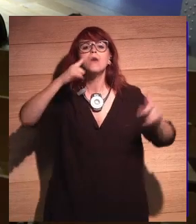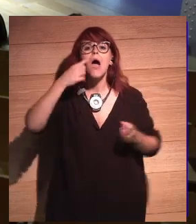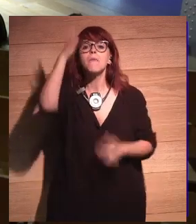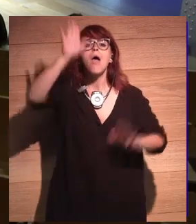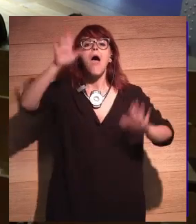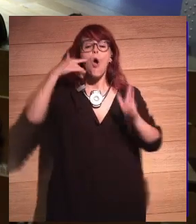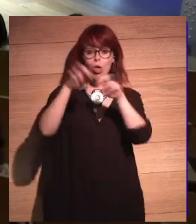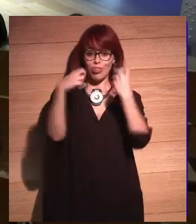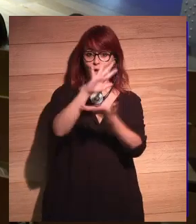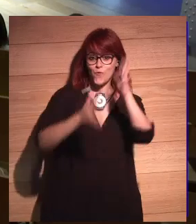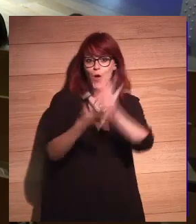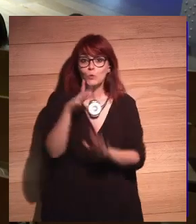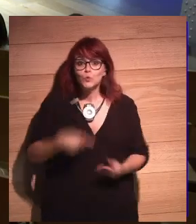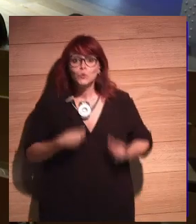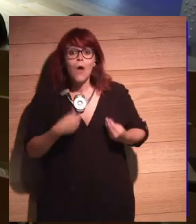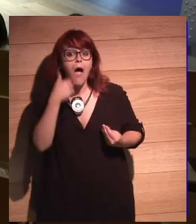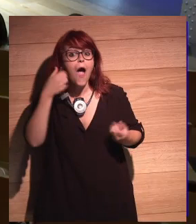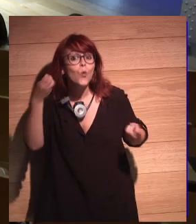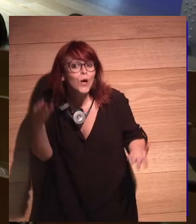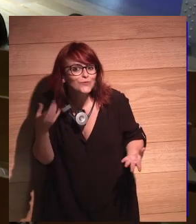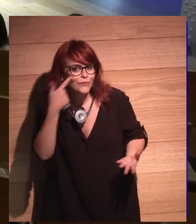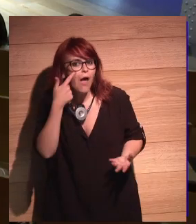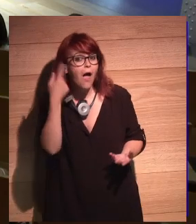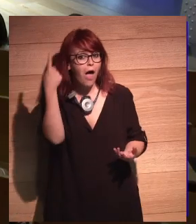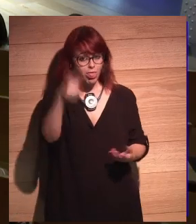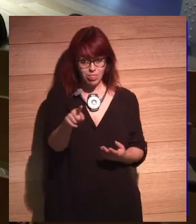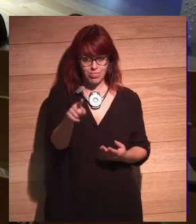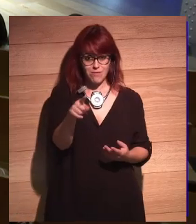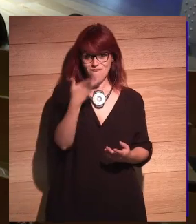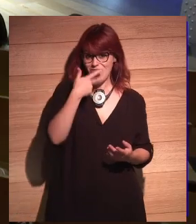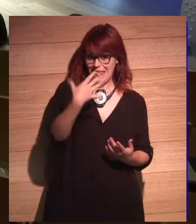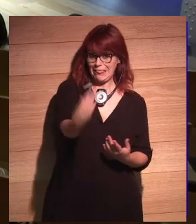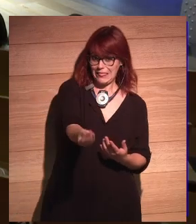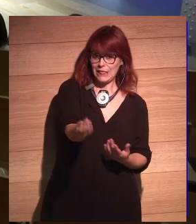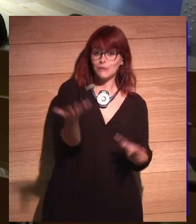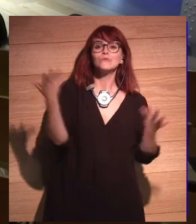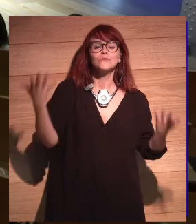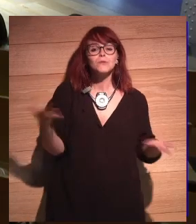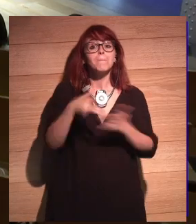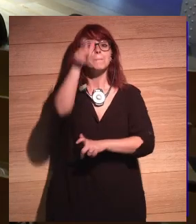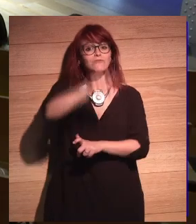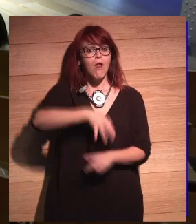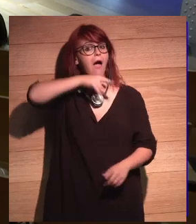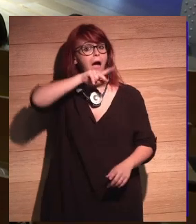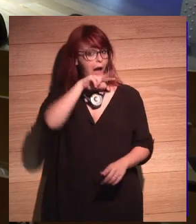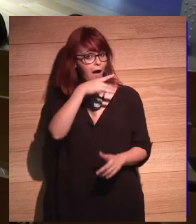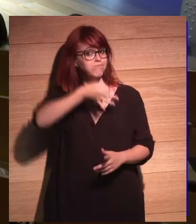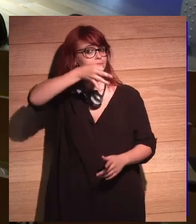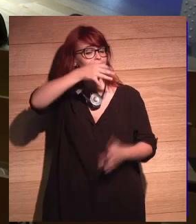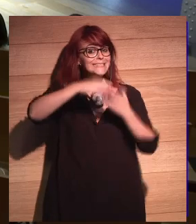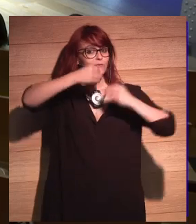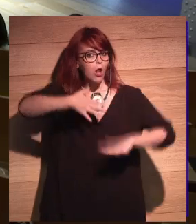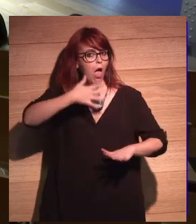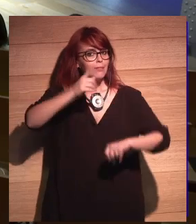de una hoguera, nos han intentado asustar y demás. Bueno, ¿sabéis a lo que me estoy refiriendo? La persona que está contando la historia está adaptando la historia en